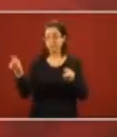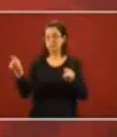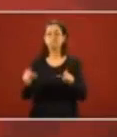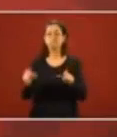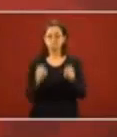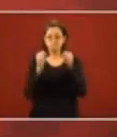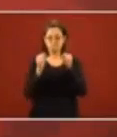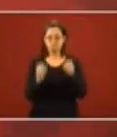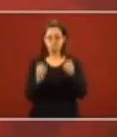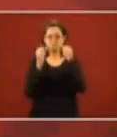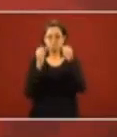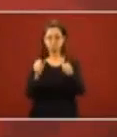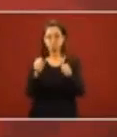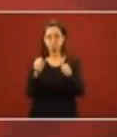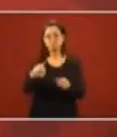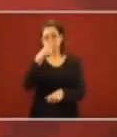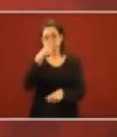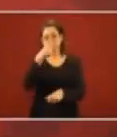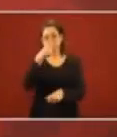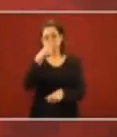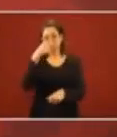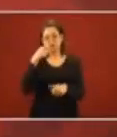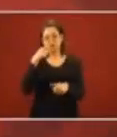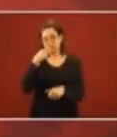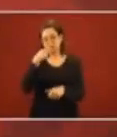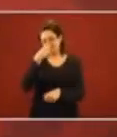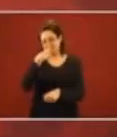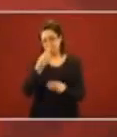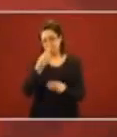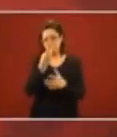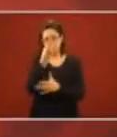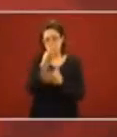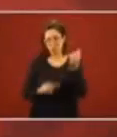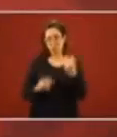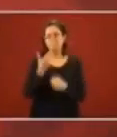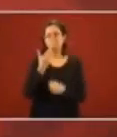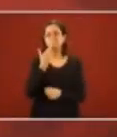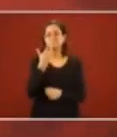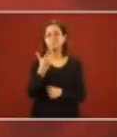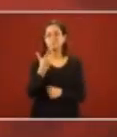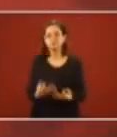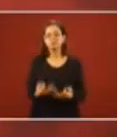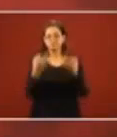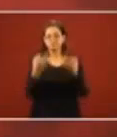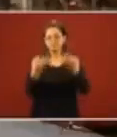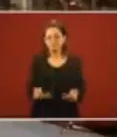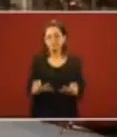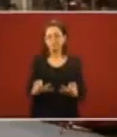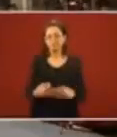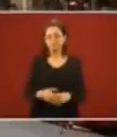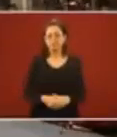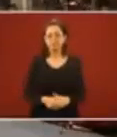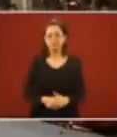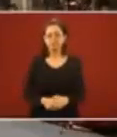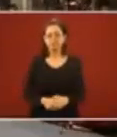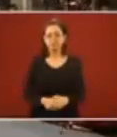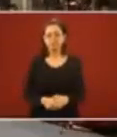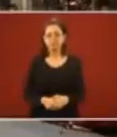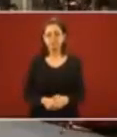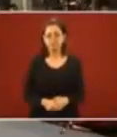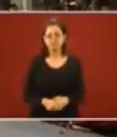la atención médica y los medicamentos sean gratuitos y que mejore la calidad del servicio.